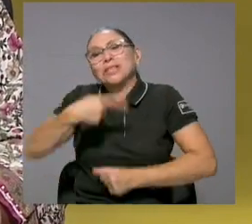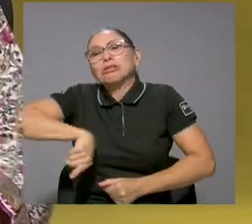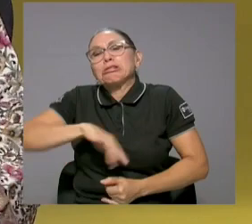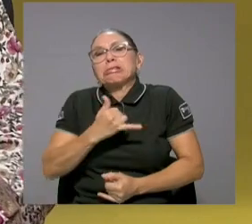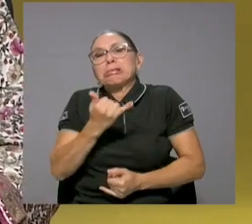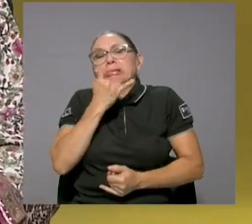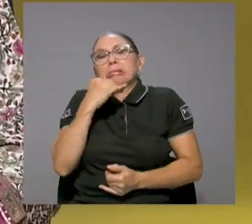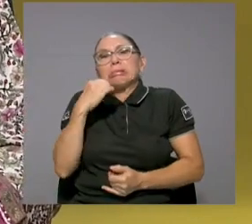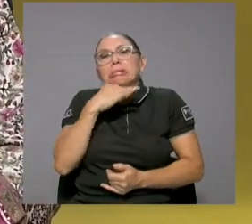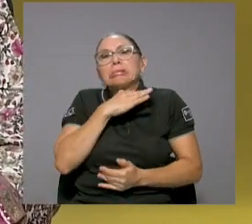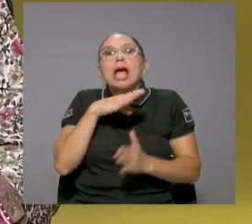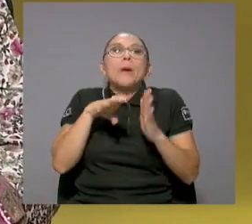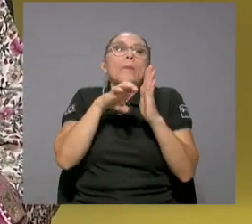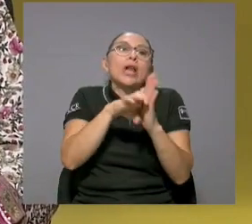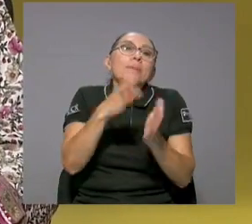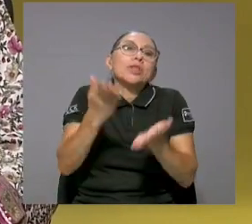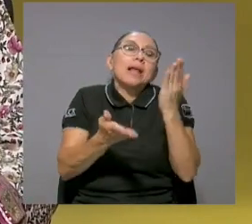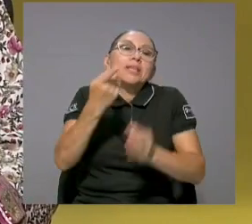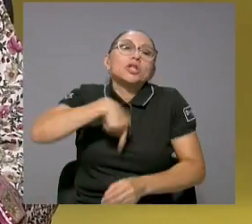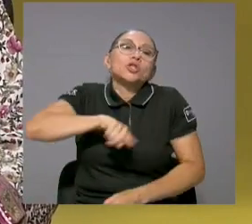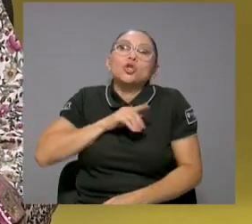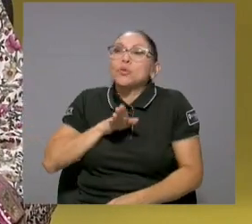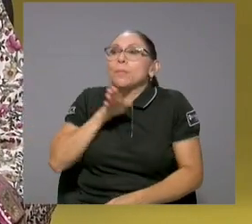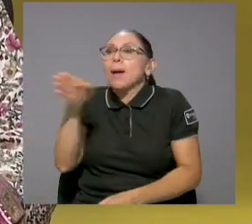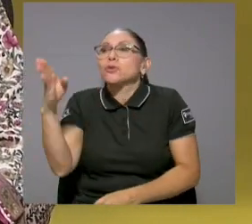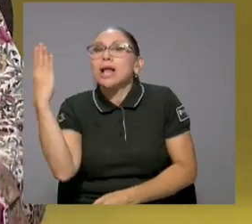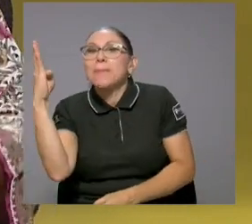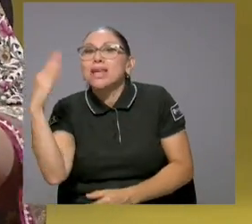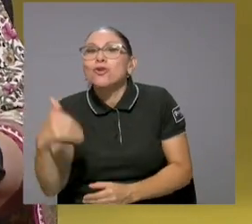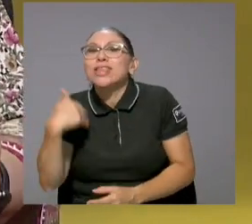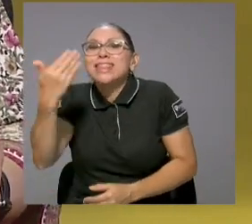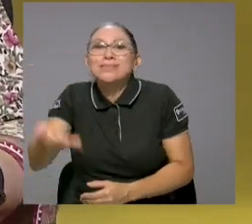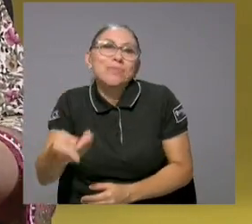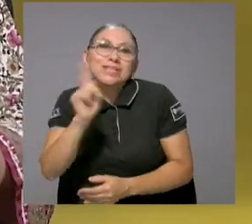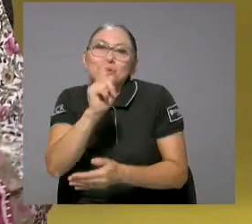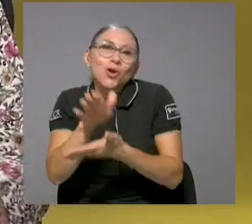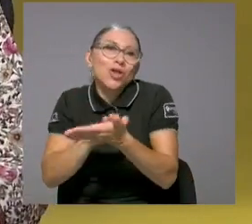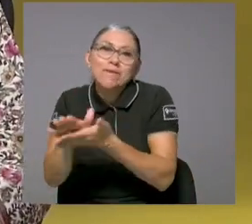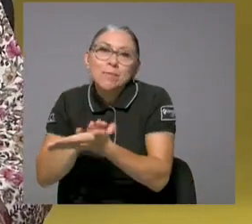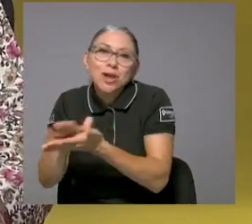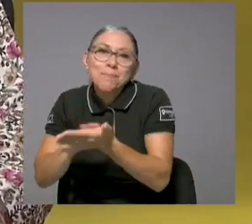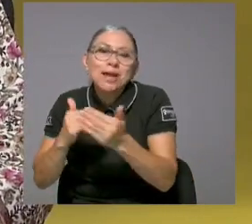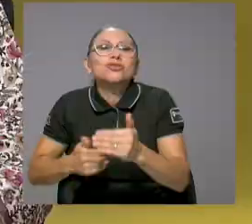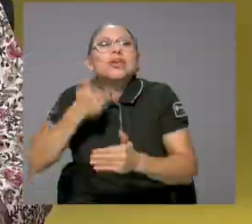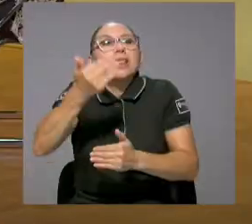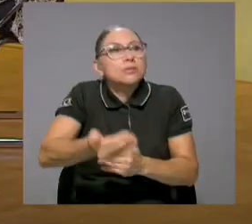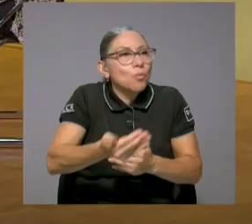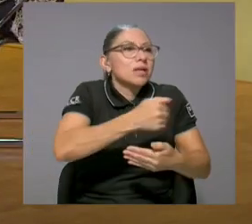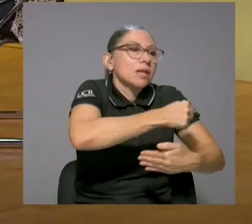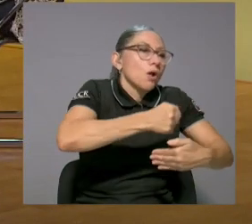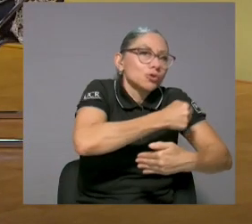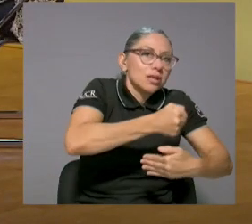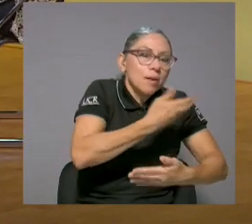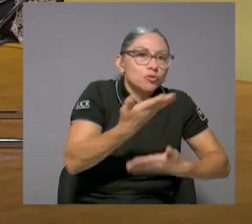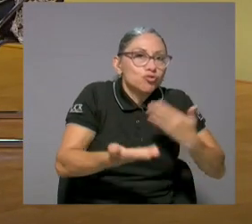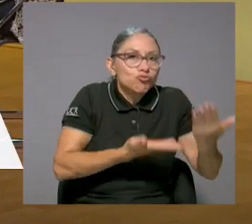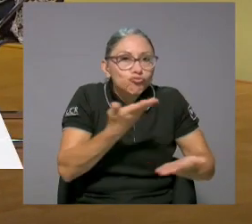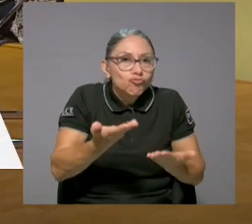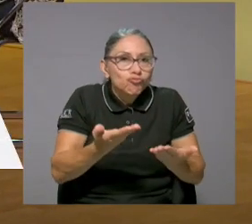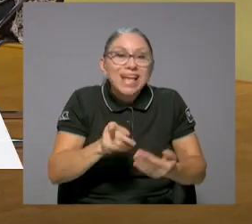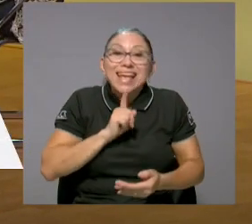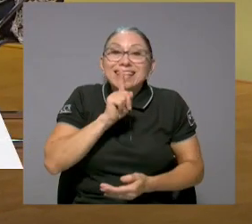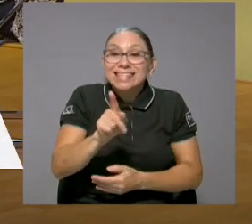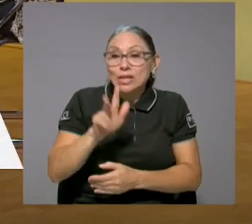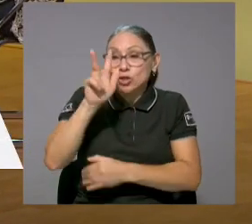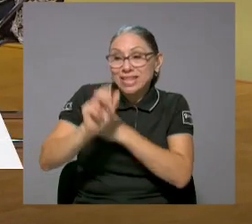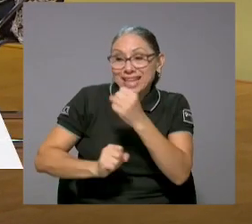por ejemplo ir al servicio sanitario, lavarnos las manos y preparar alimentos. Entonces, si bien es cierto, durante los 3 años